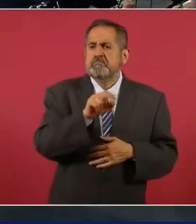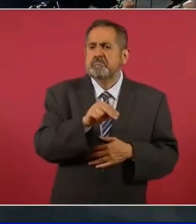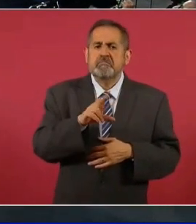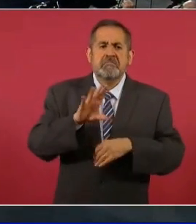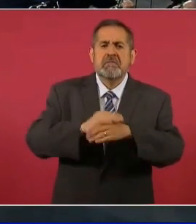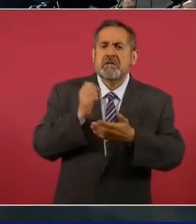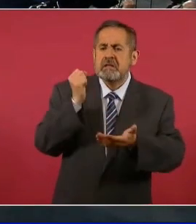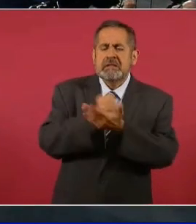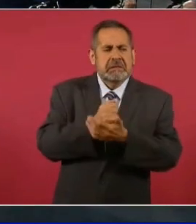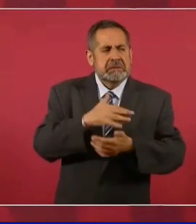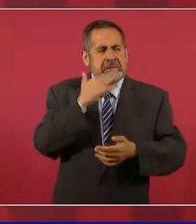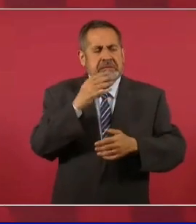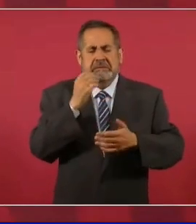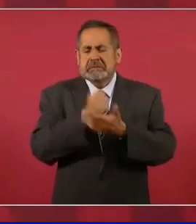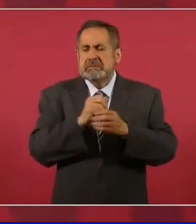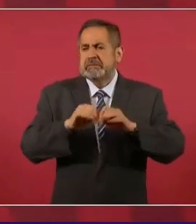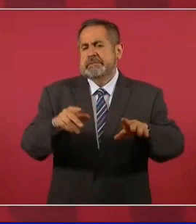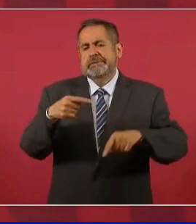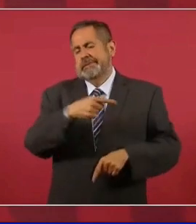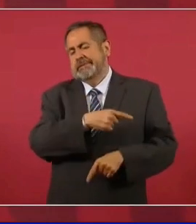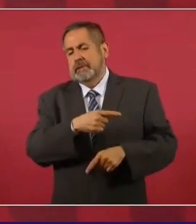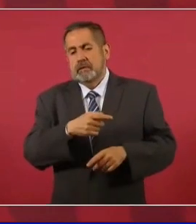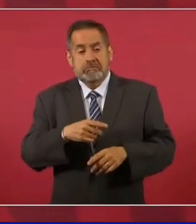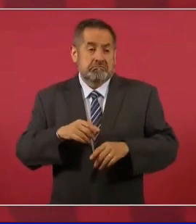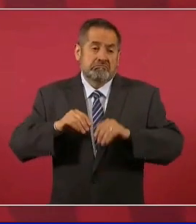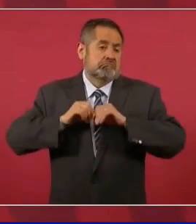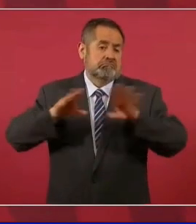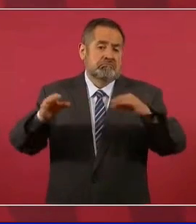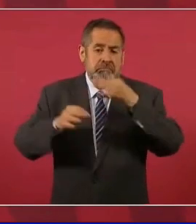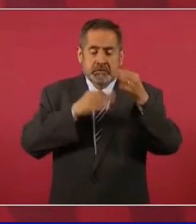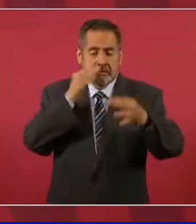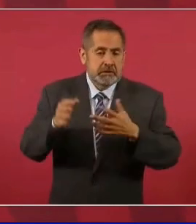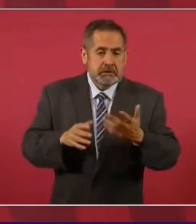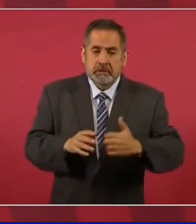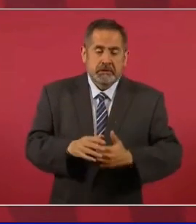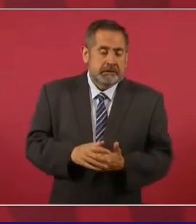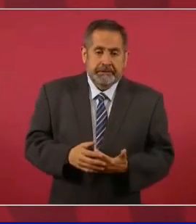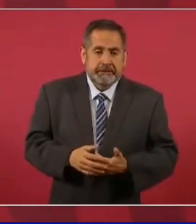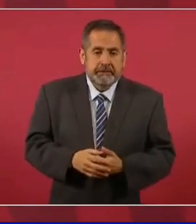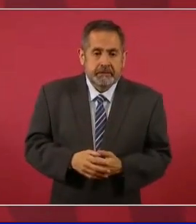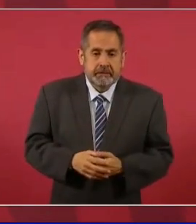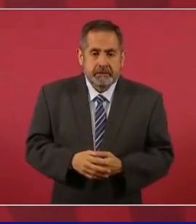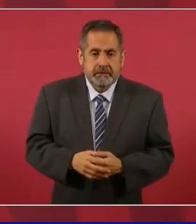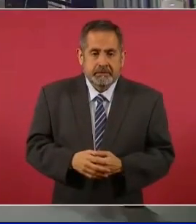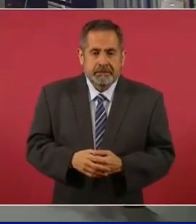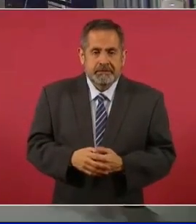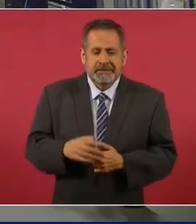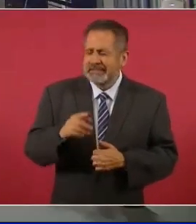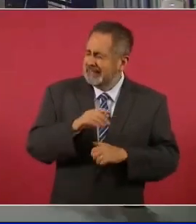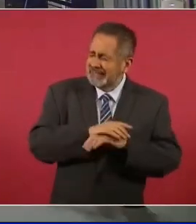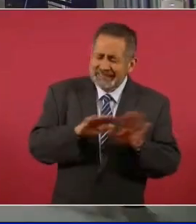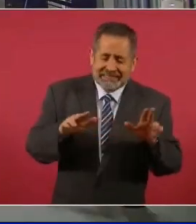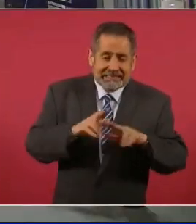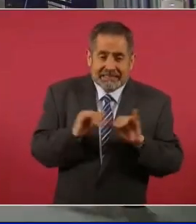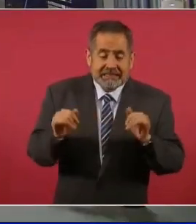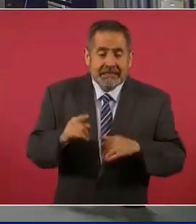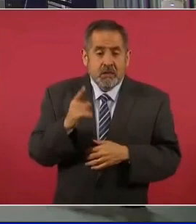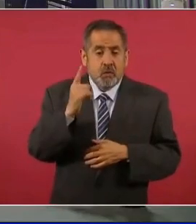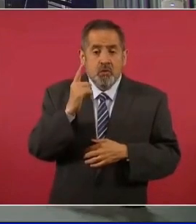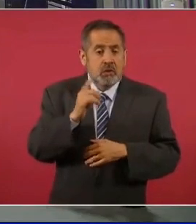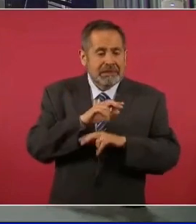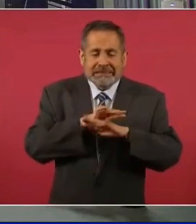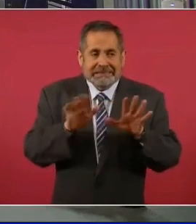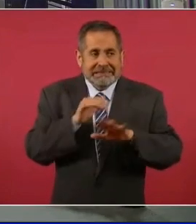sin mencionar porque no puede estar bajo ninguna circunstancia